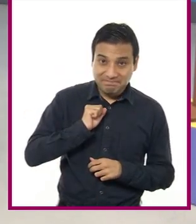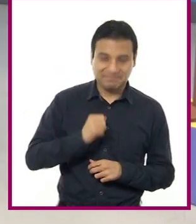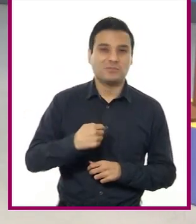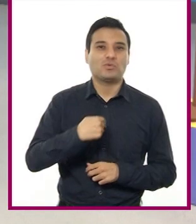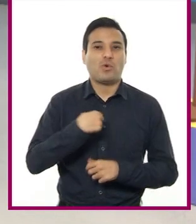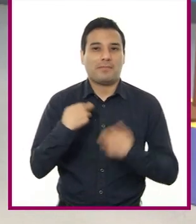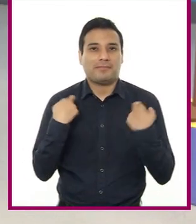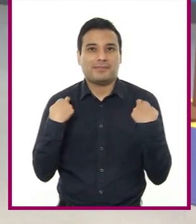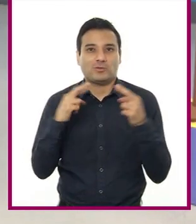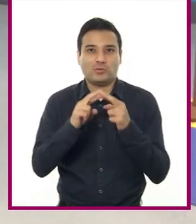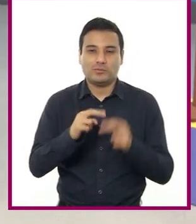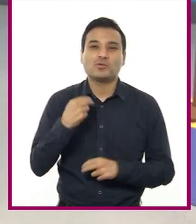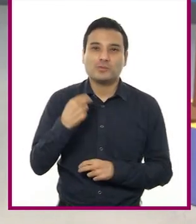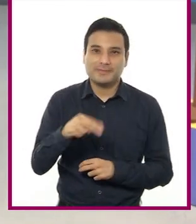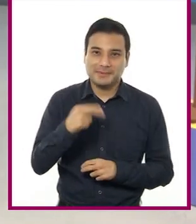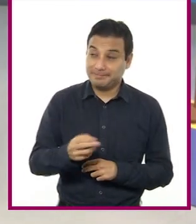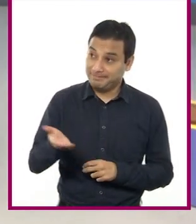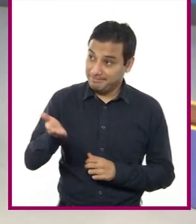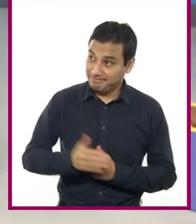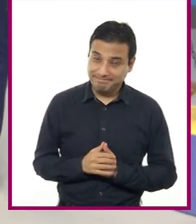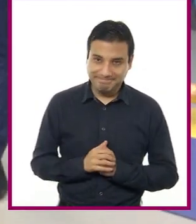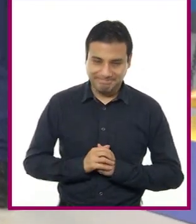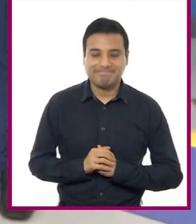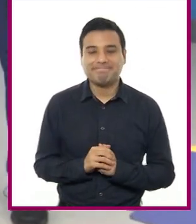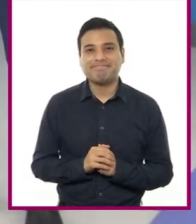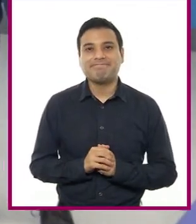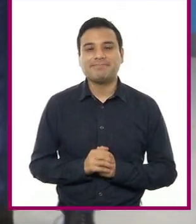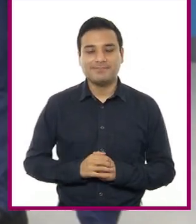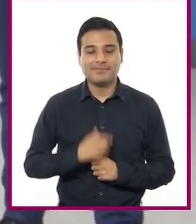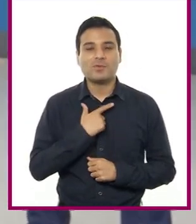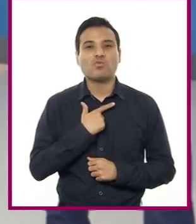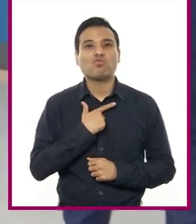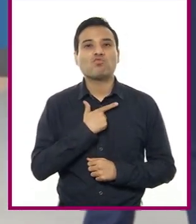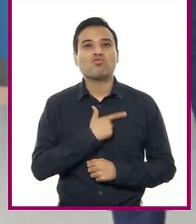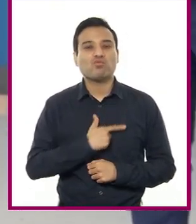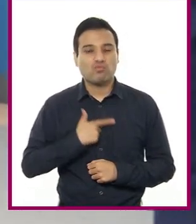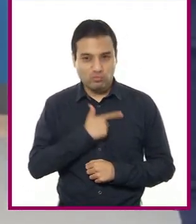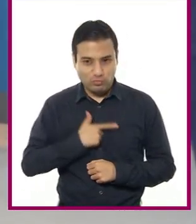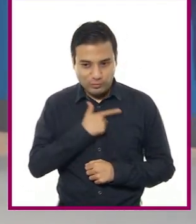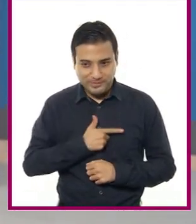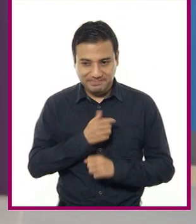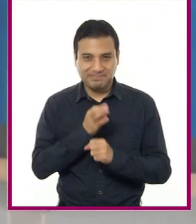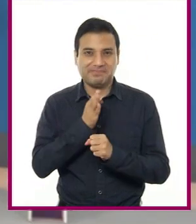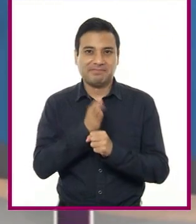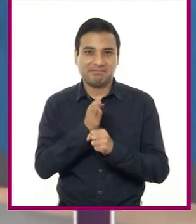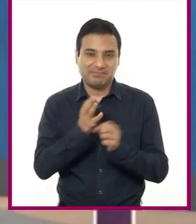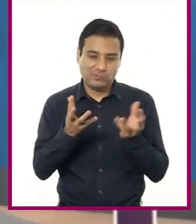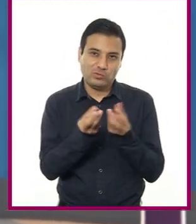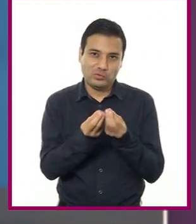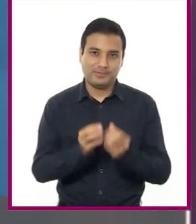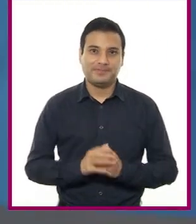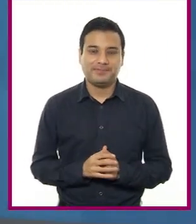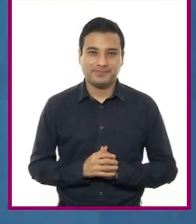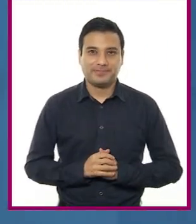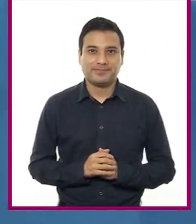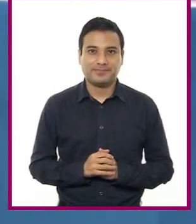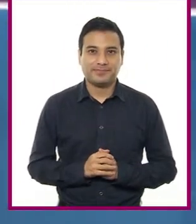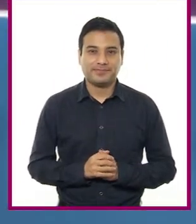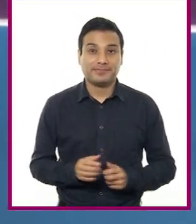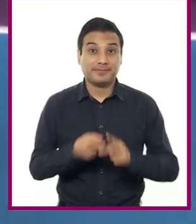el profesor Efraín Domínguez Hernández. Es un gusto estar de nuevo con ustedes. Antes de